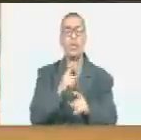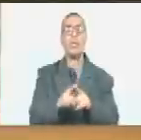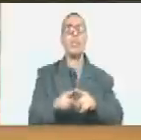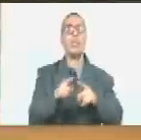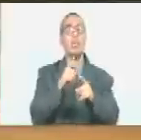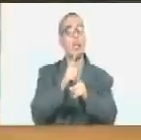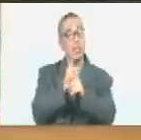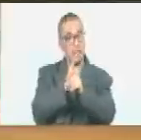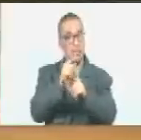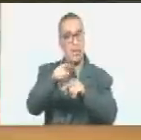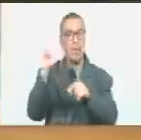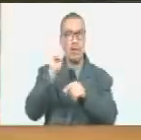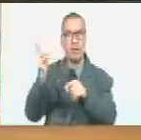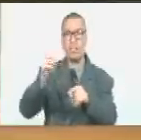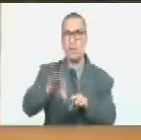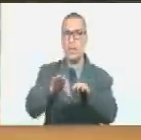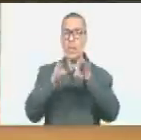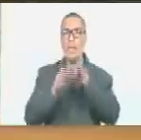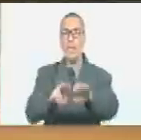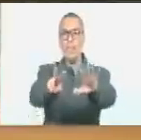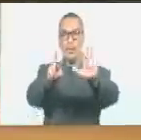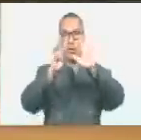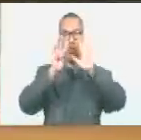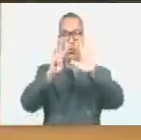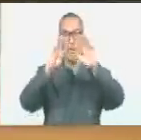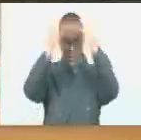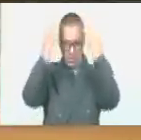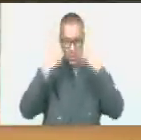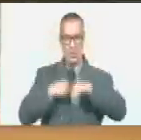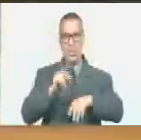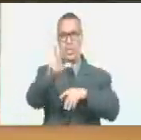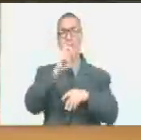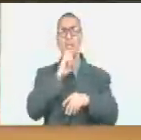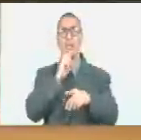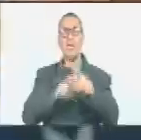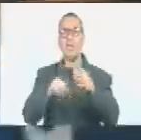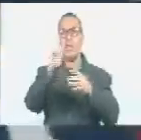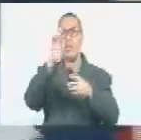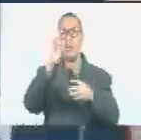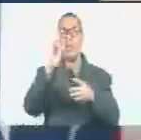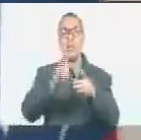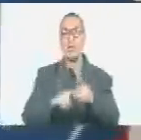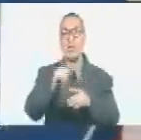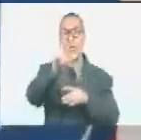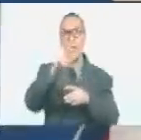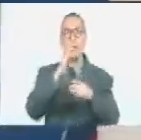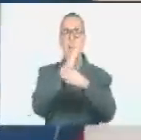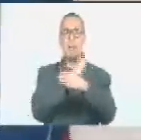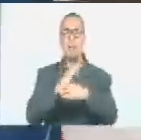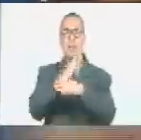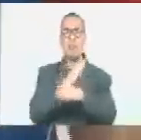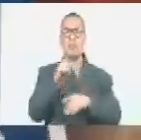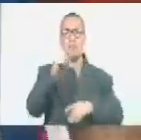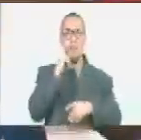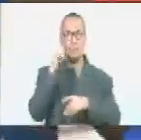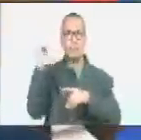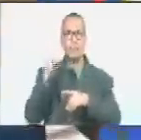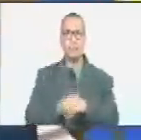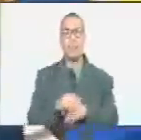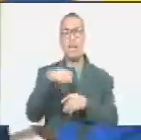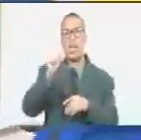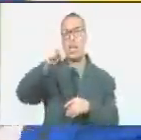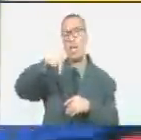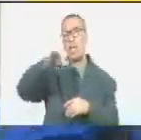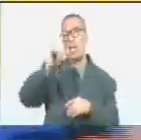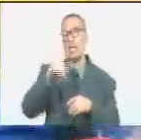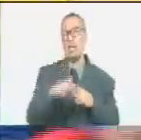del ALBA, Venezuela ha obtenido 9 medallas, 3 de oro, 3 de plata y 3 de bronce. Ani